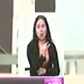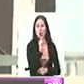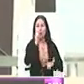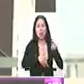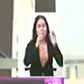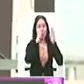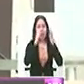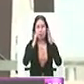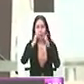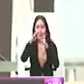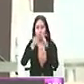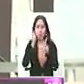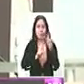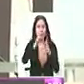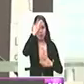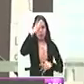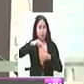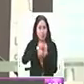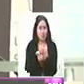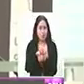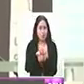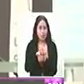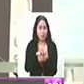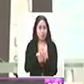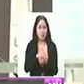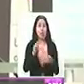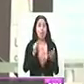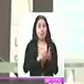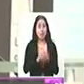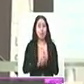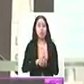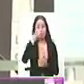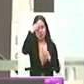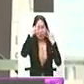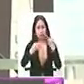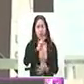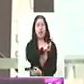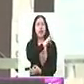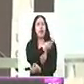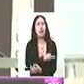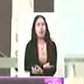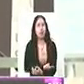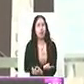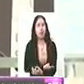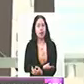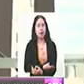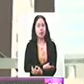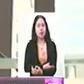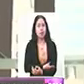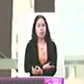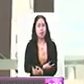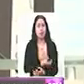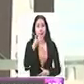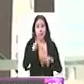atención. Y esa ha sido una medida heroica, porque de no haber contado con estos